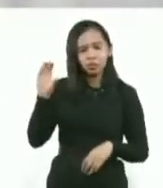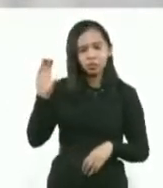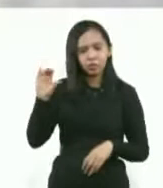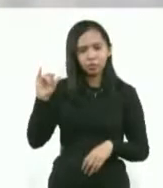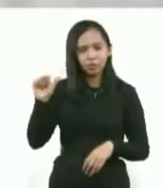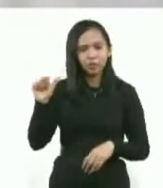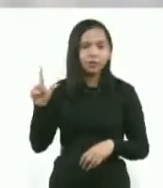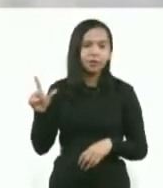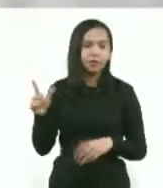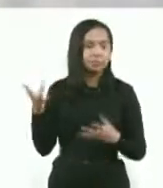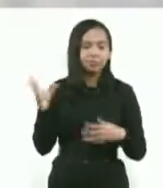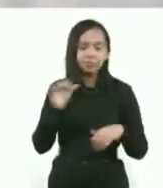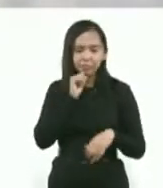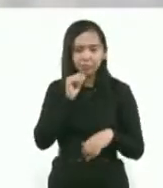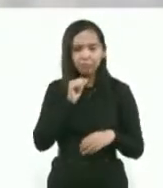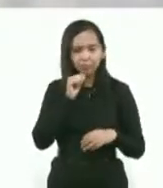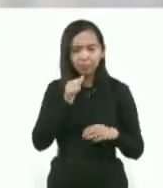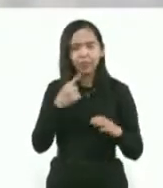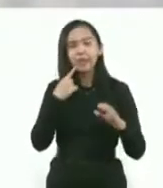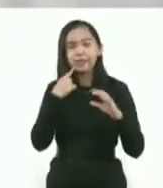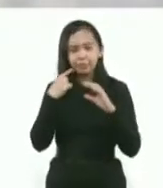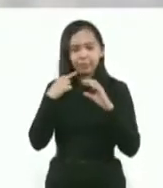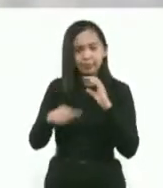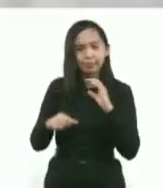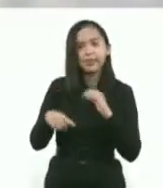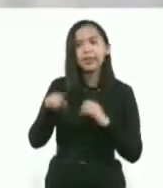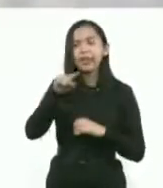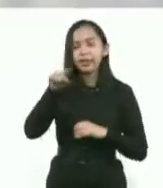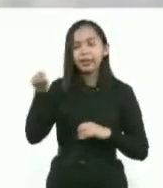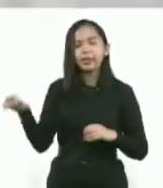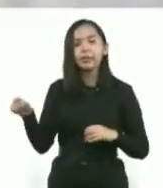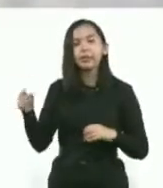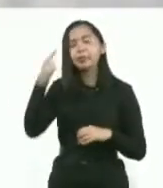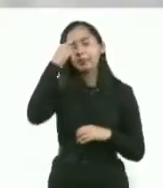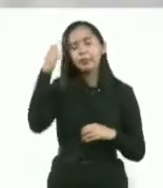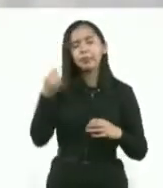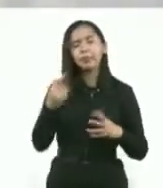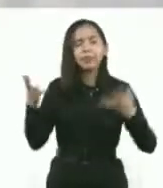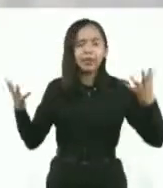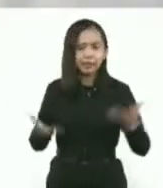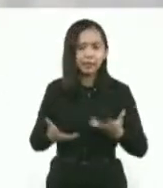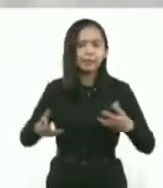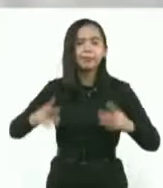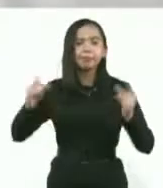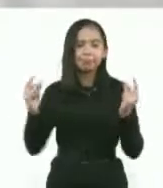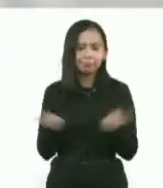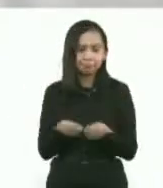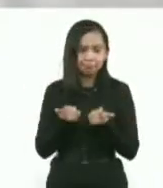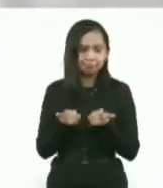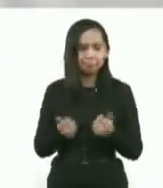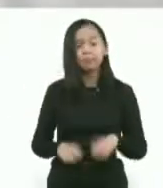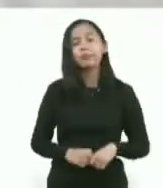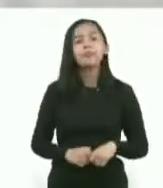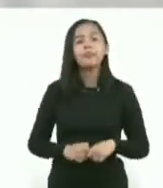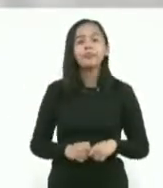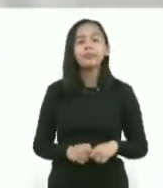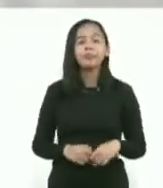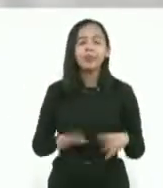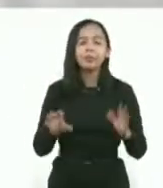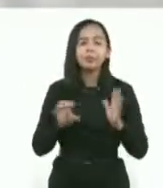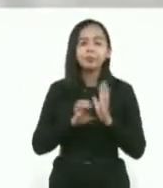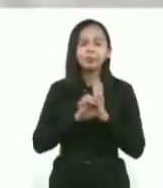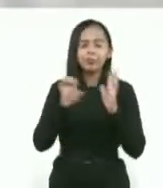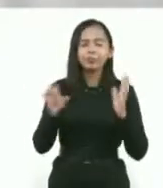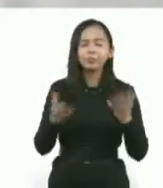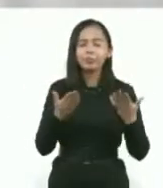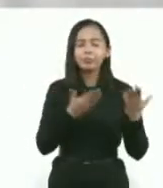la denuncia y la Fiscalía en general tiene un mecanismo para actuar inmediatamente. En el caso de Belisario Domínguez, buscamos todos los